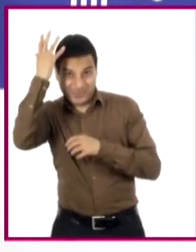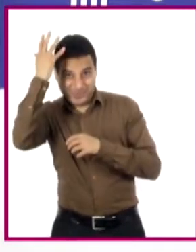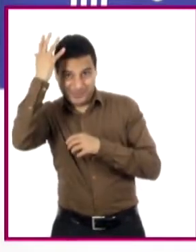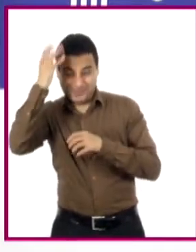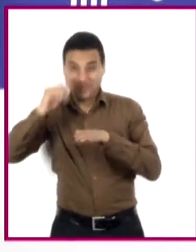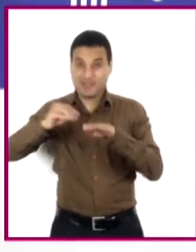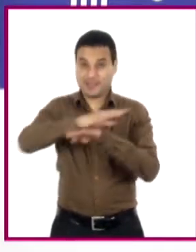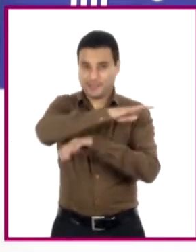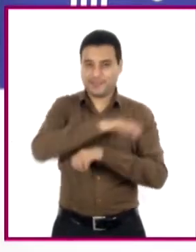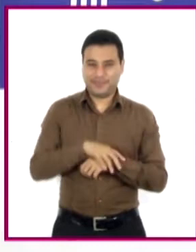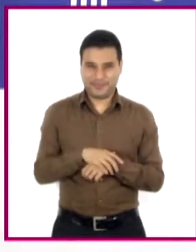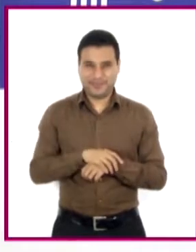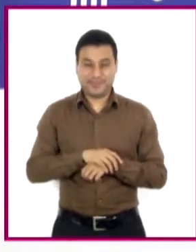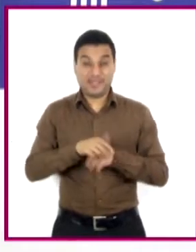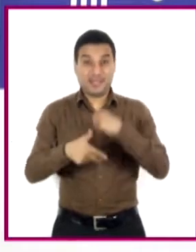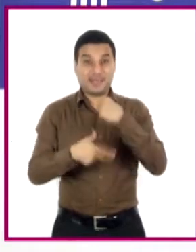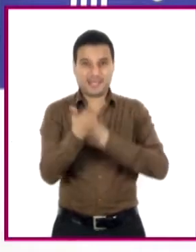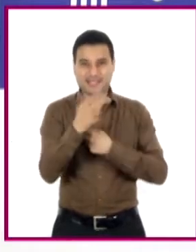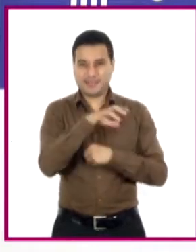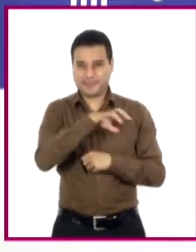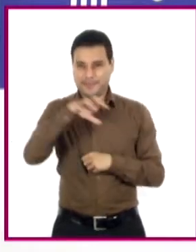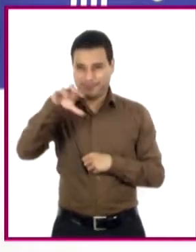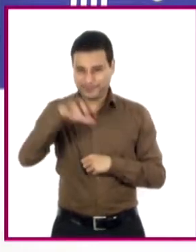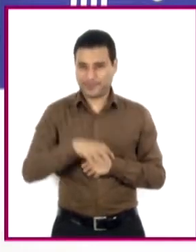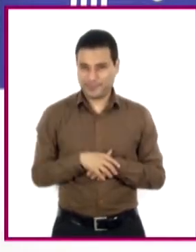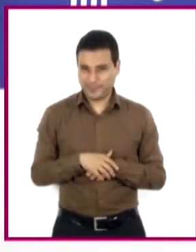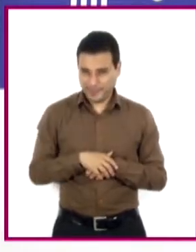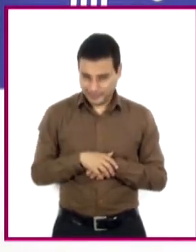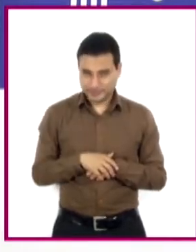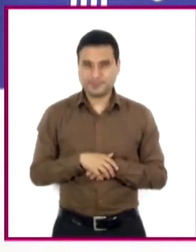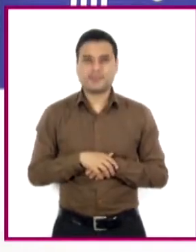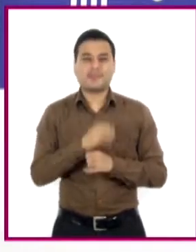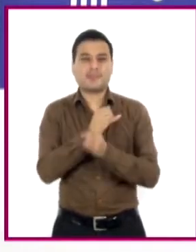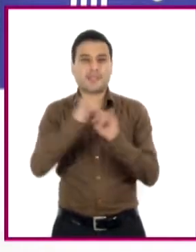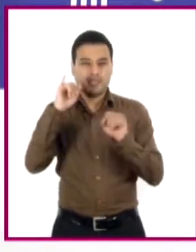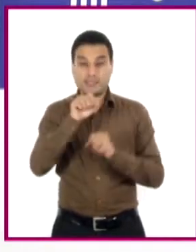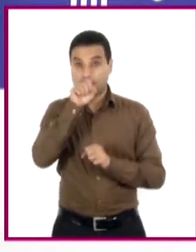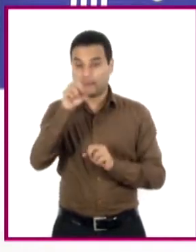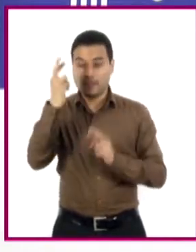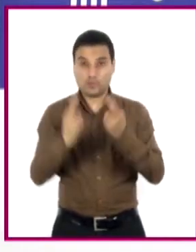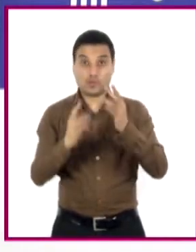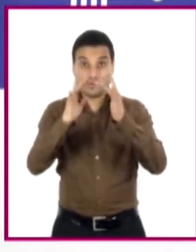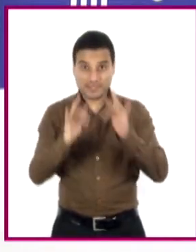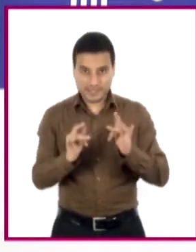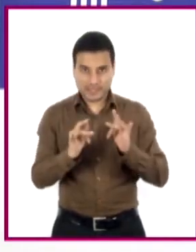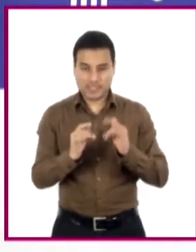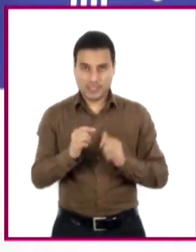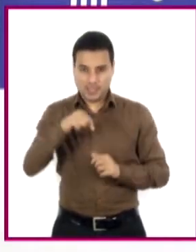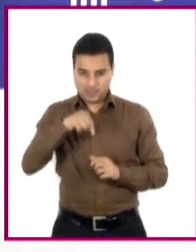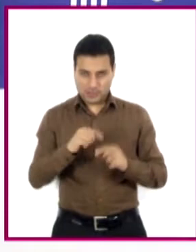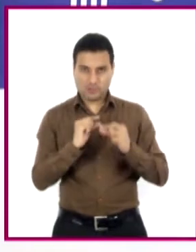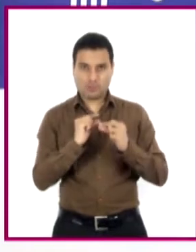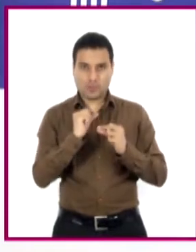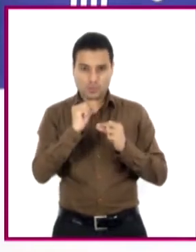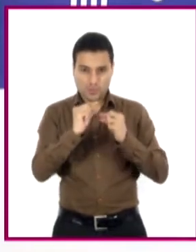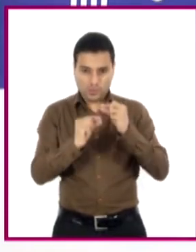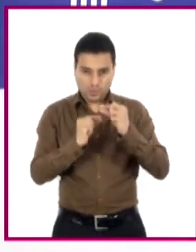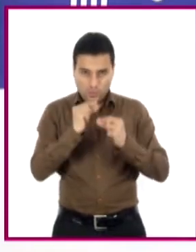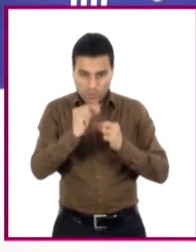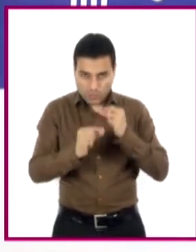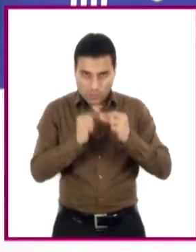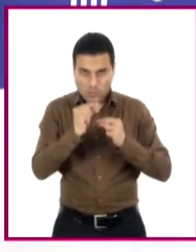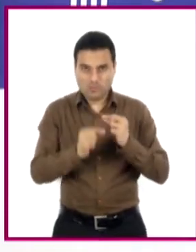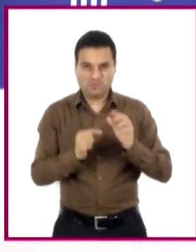colonias norteamericanas y la Revolución Francesa comenzaron a gestarse poco a poco las ideas de